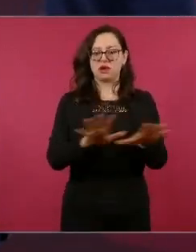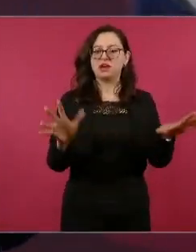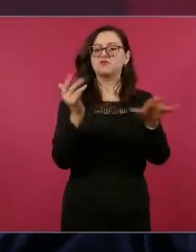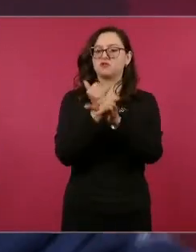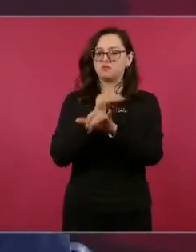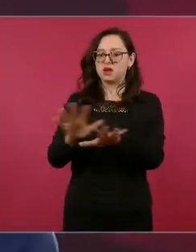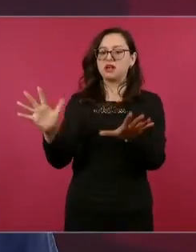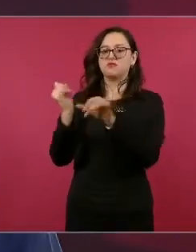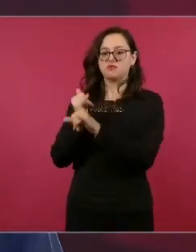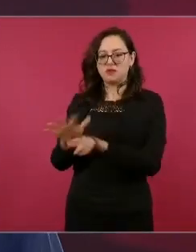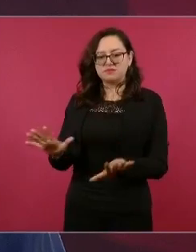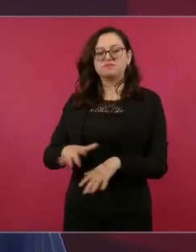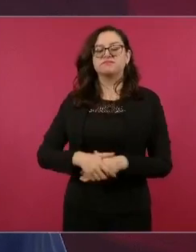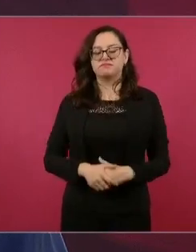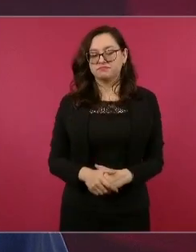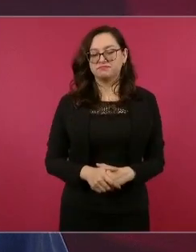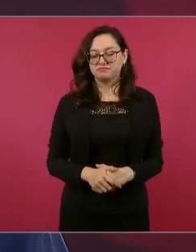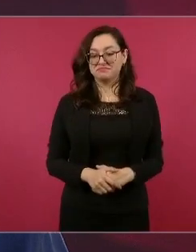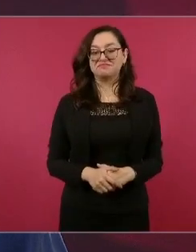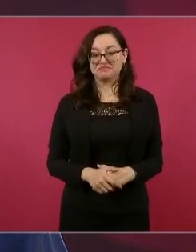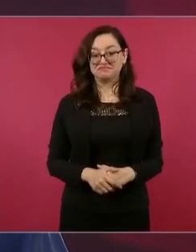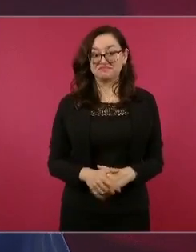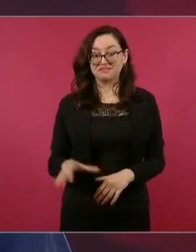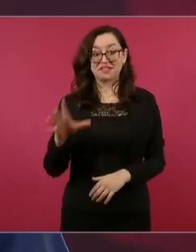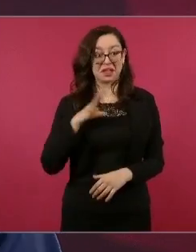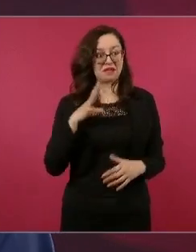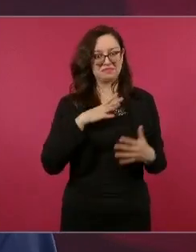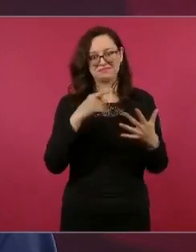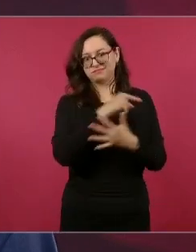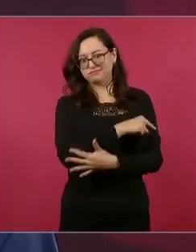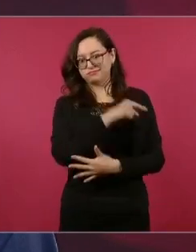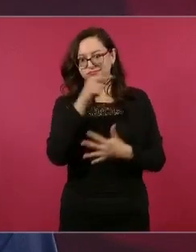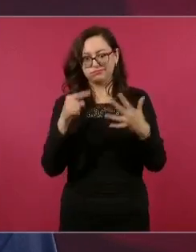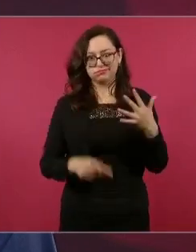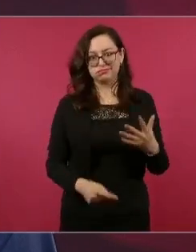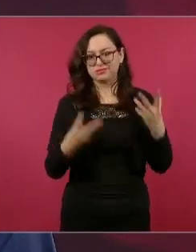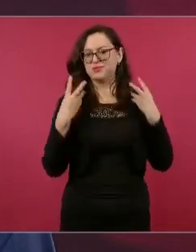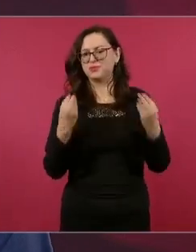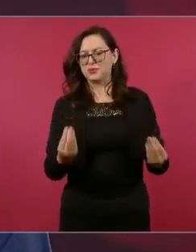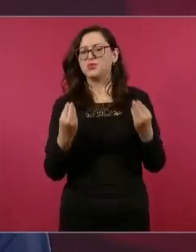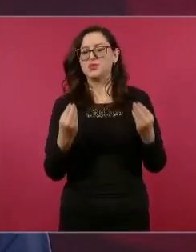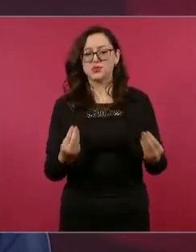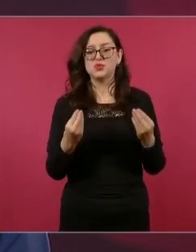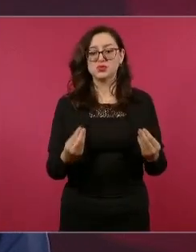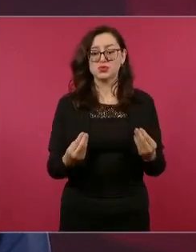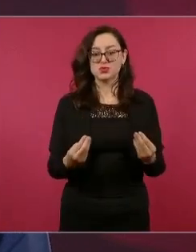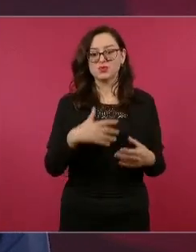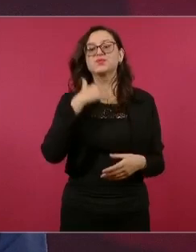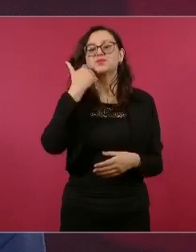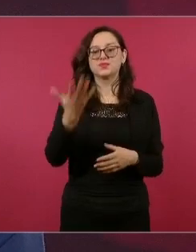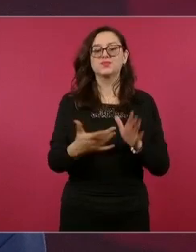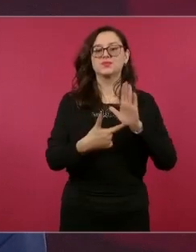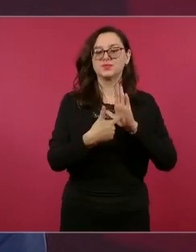todo, porque hay, repito, muchas cosas que se han realizado que